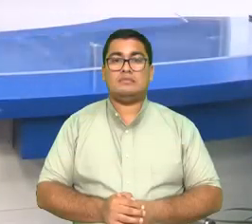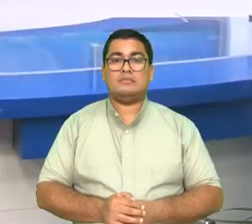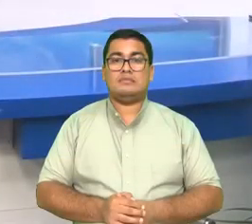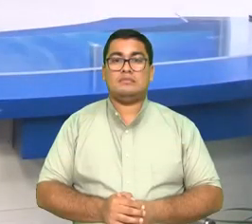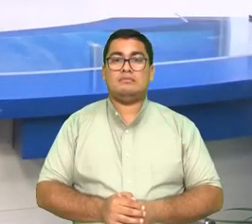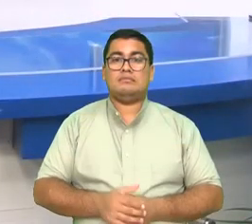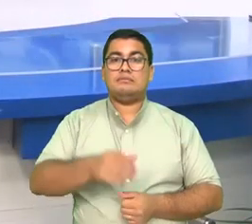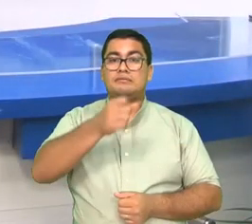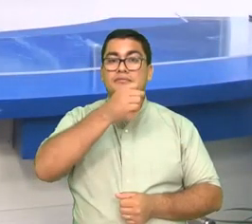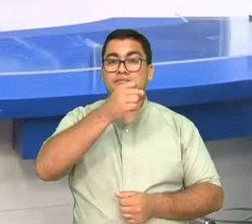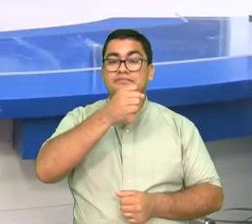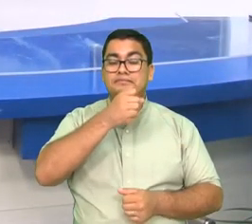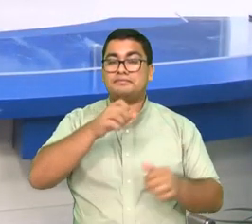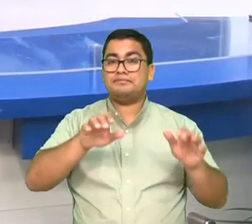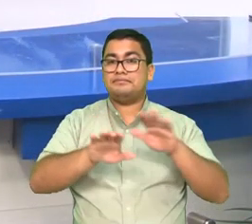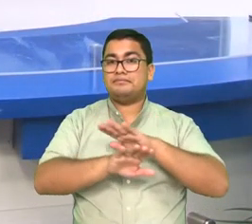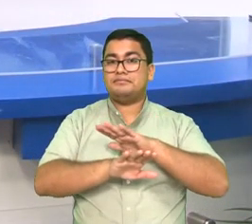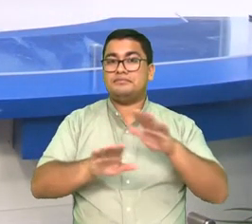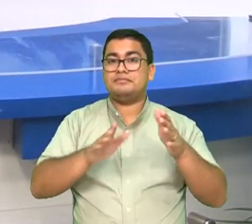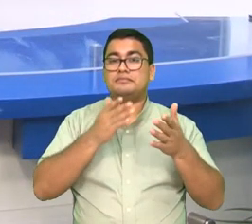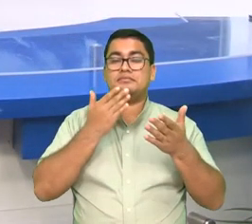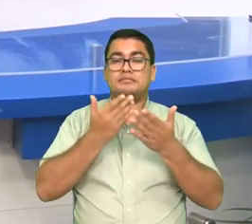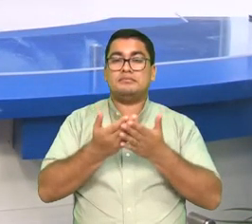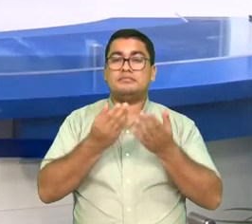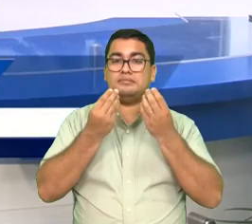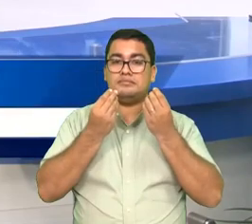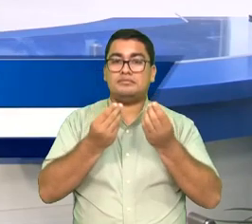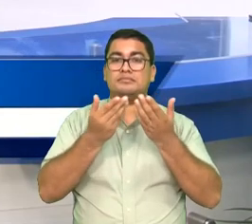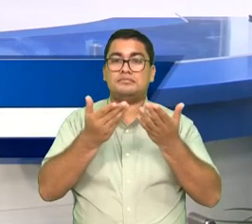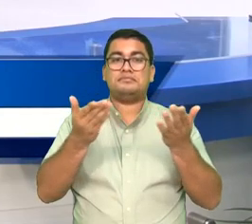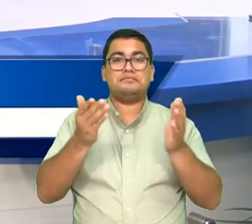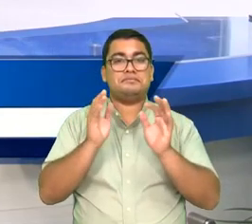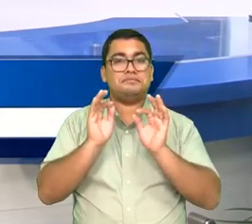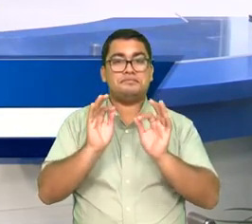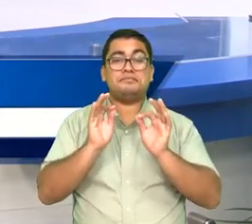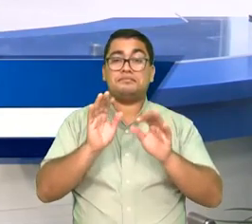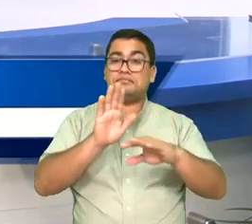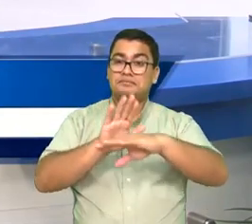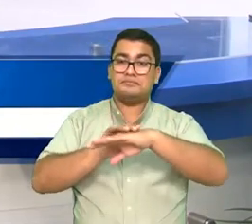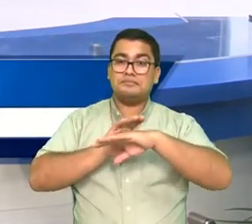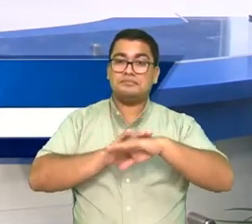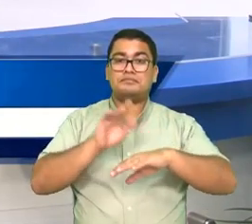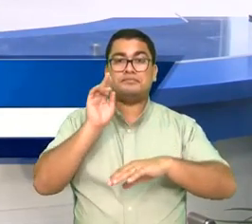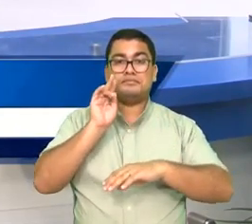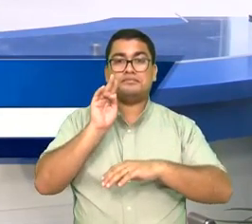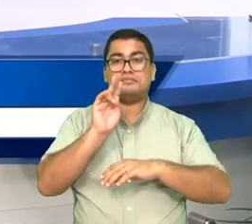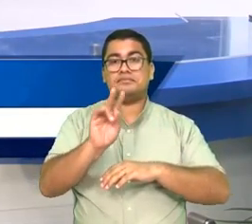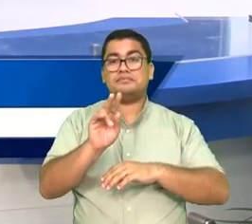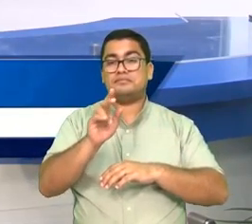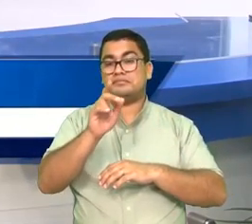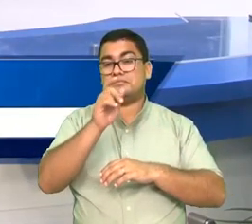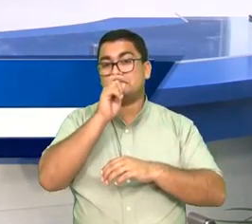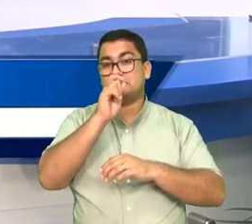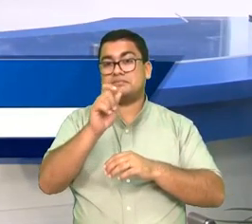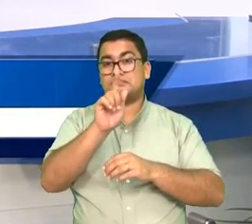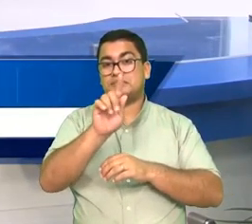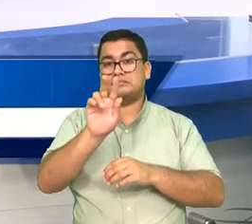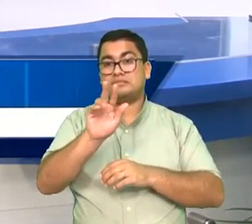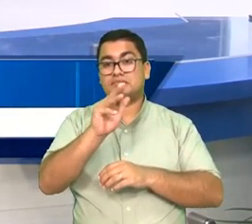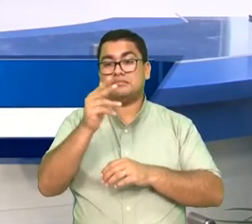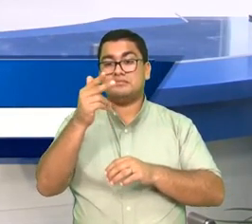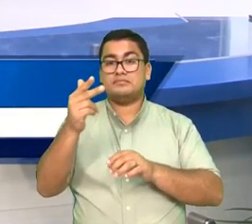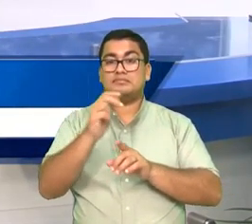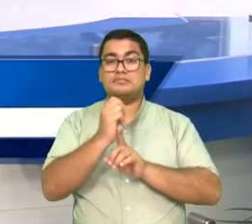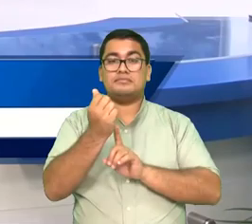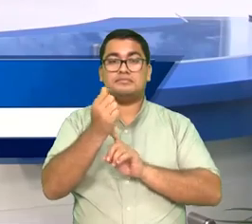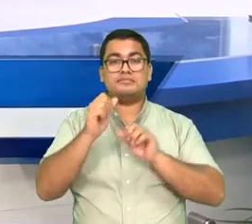Y con esta información nos despedimos. Gracias por habernos acompañado. Le invitamos a continuar disfrutando de la programación de este su